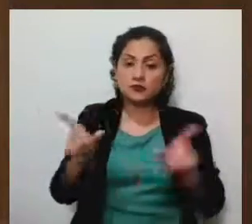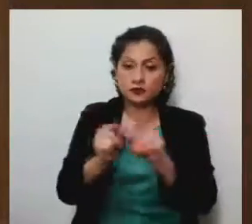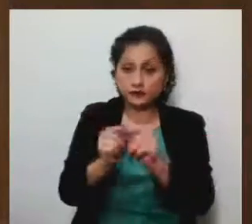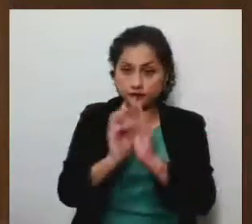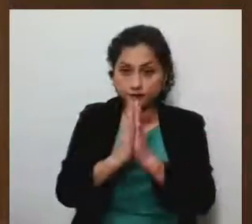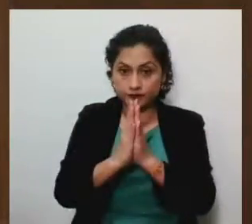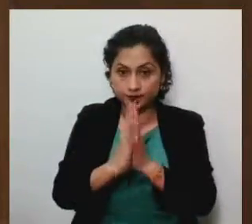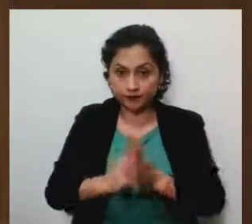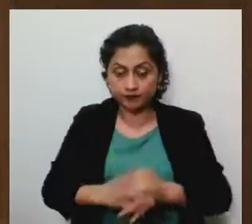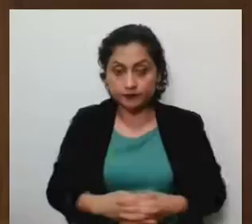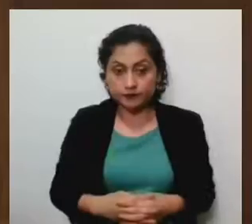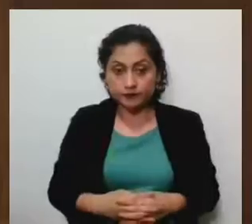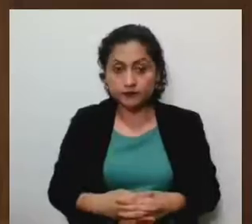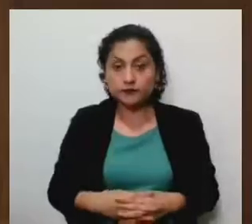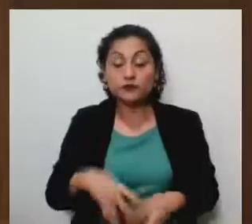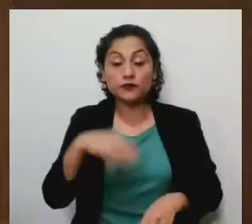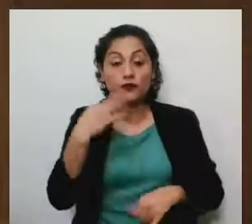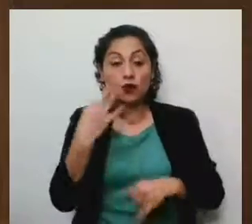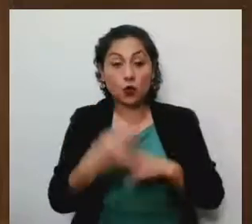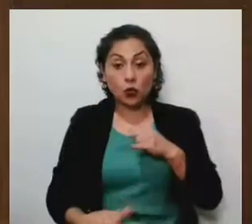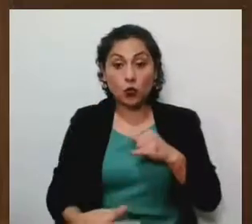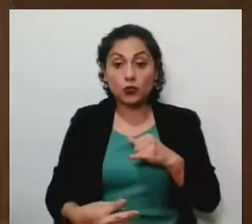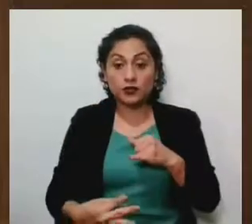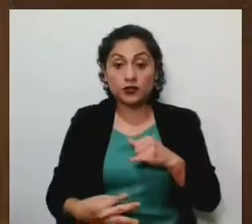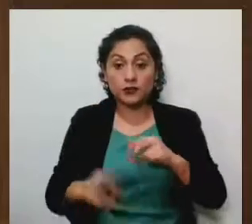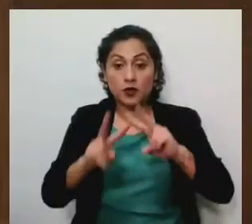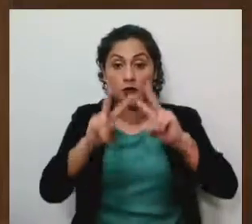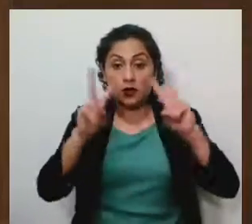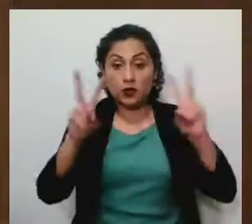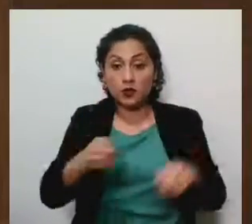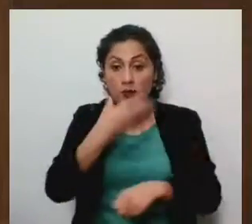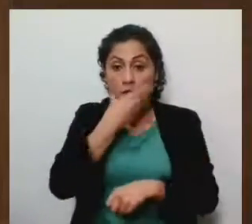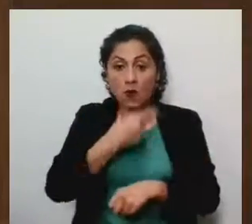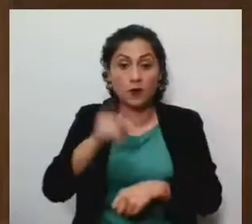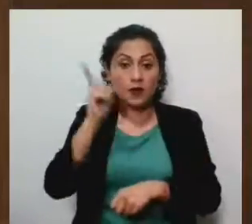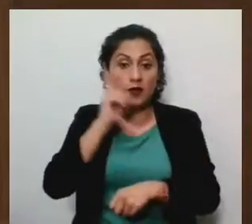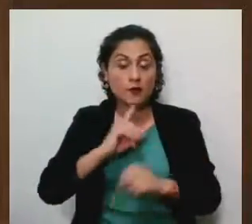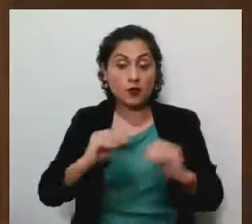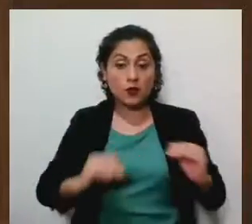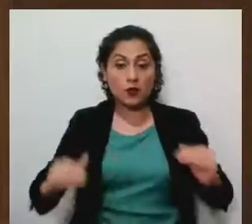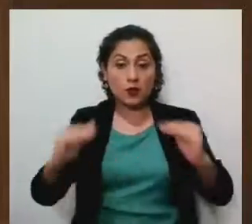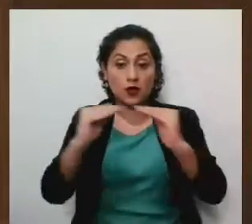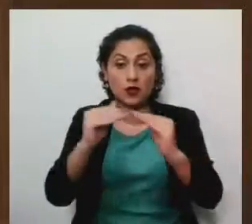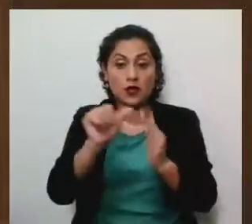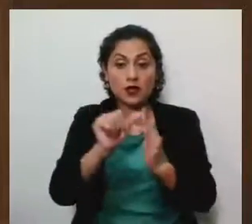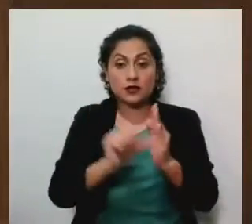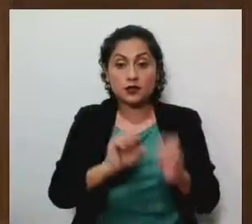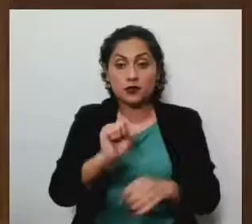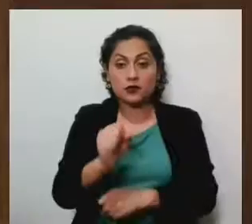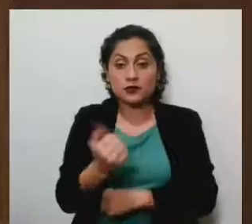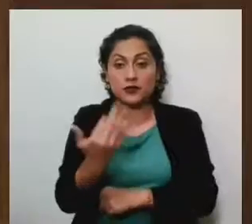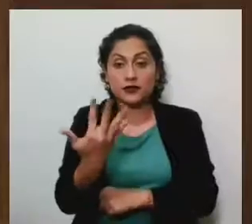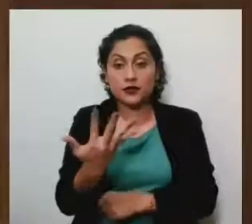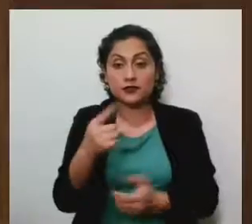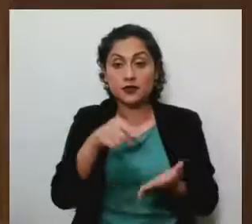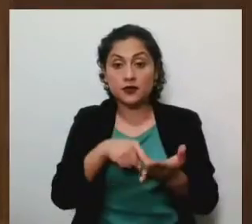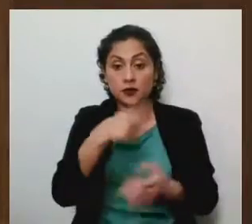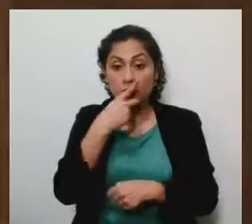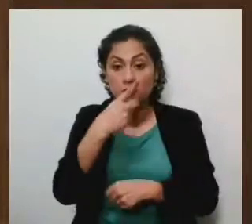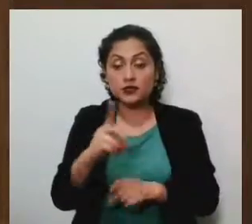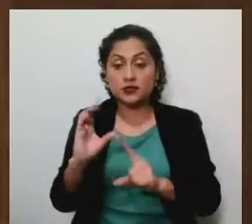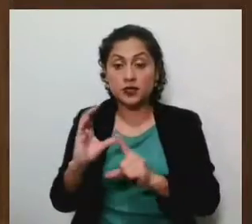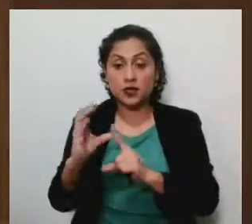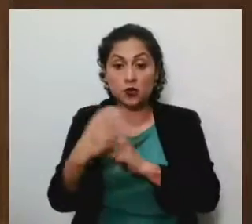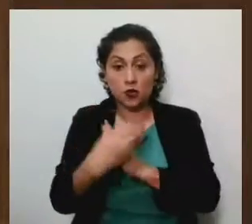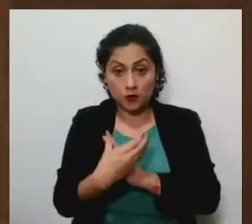Gracias. Finalmente, en materia de paridad de género, el artículo 65 establece que en la integración de las comisiones se procurará la paridad